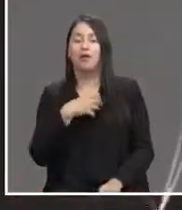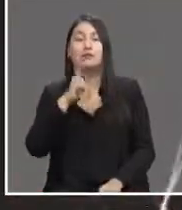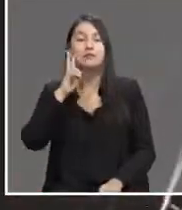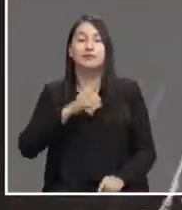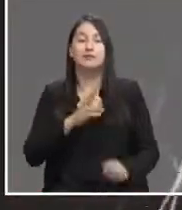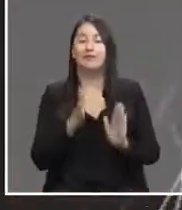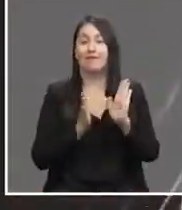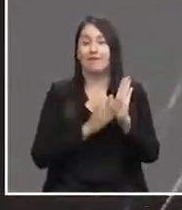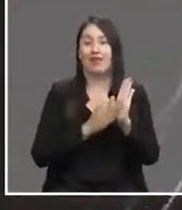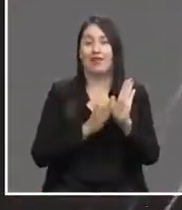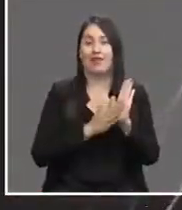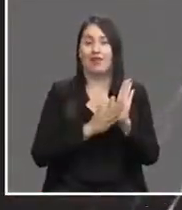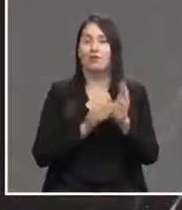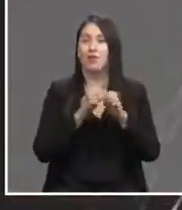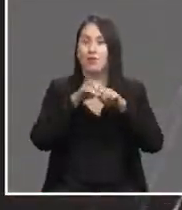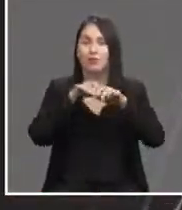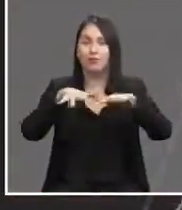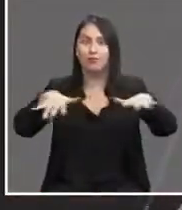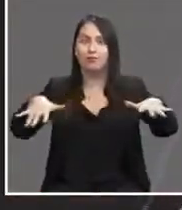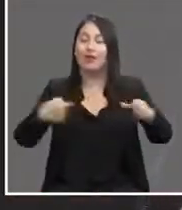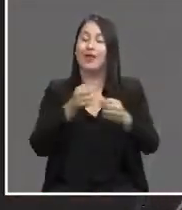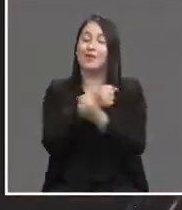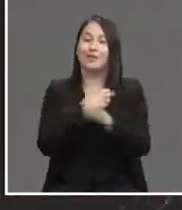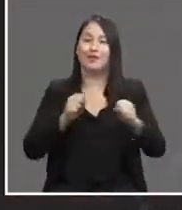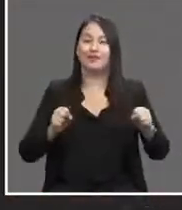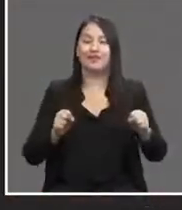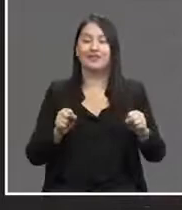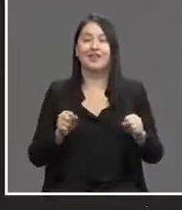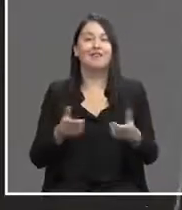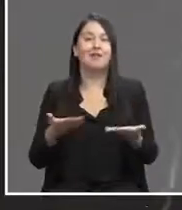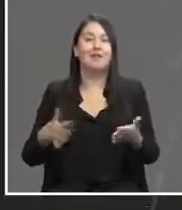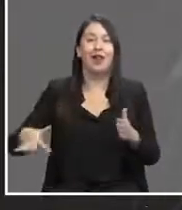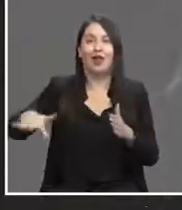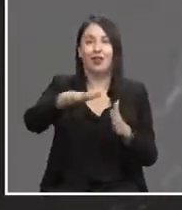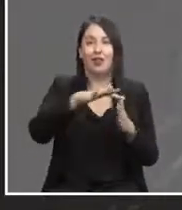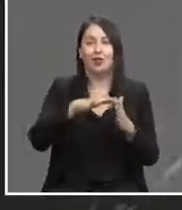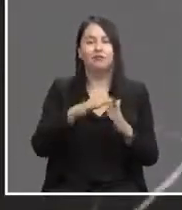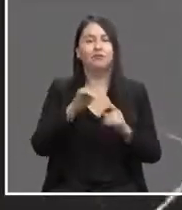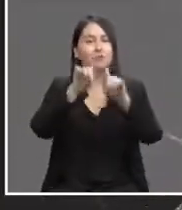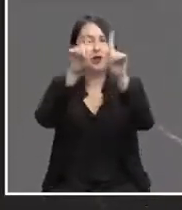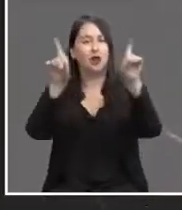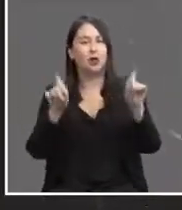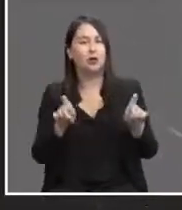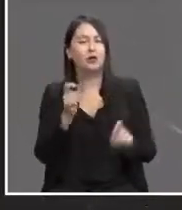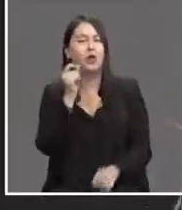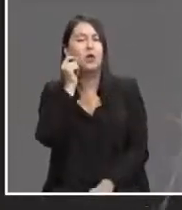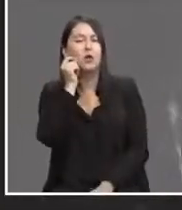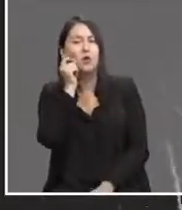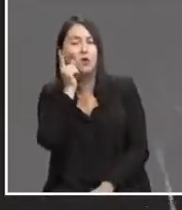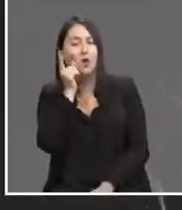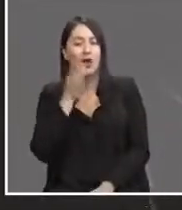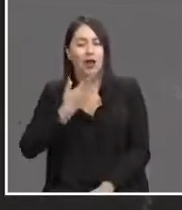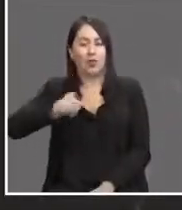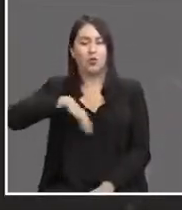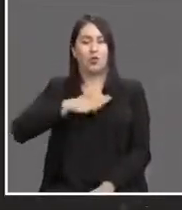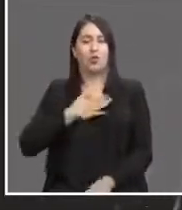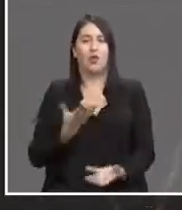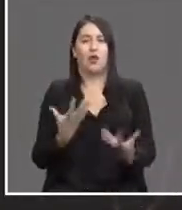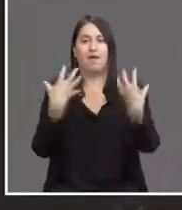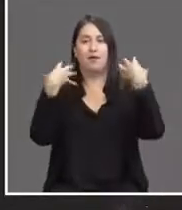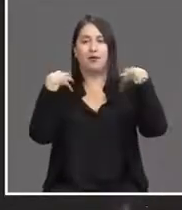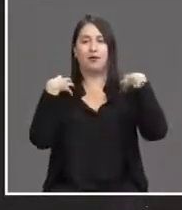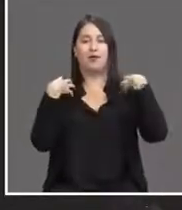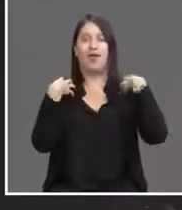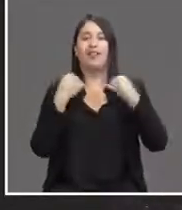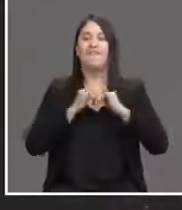muy masivas, y lo que hace prácticamente imposible el bien común. Entonces la pregunta es, ¿cuál es nuestra responsabilidad en la transmisión de